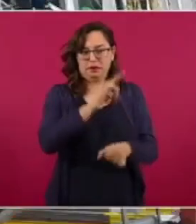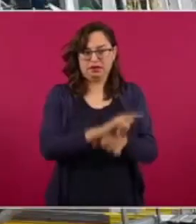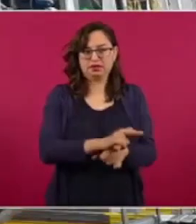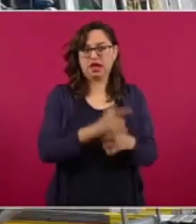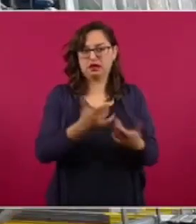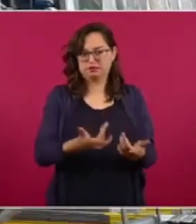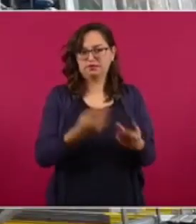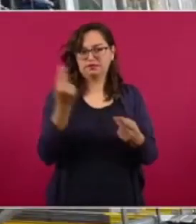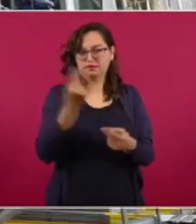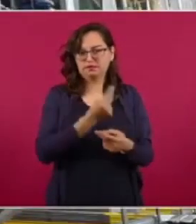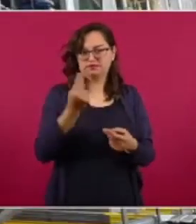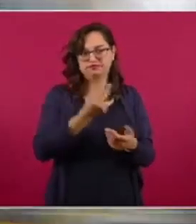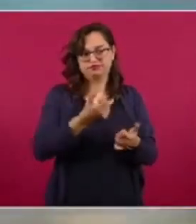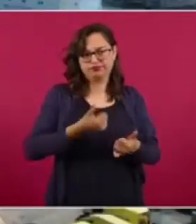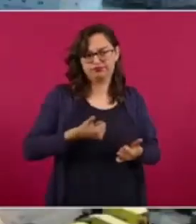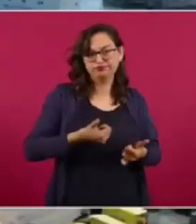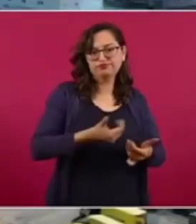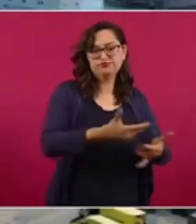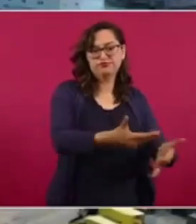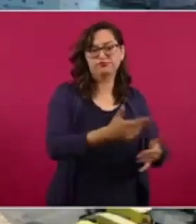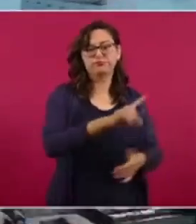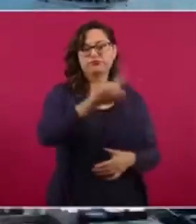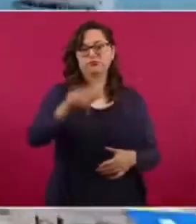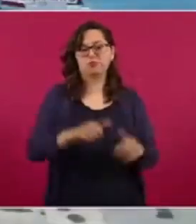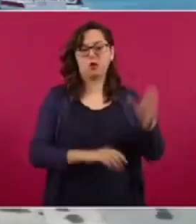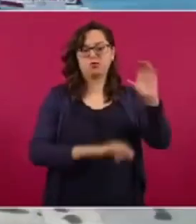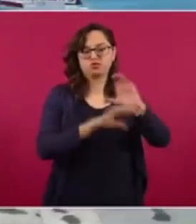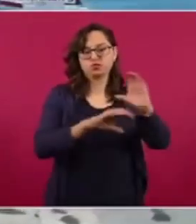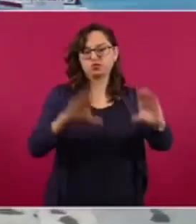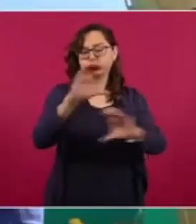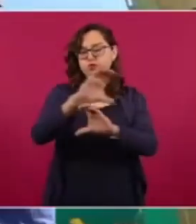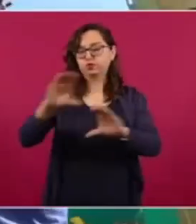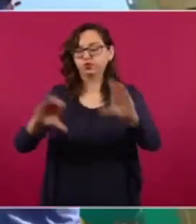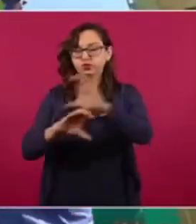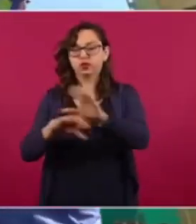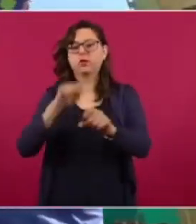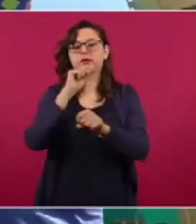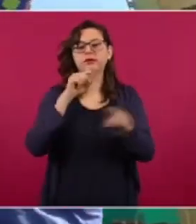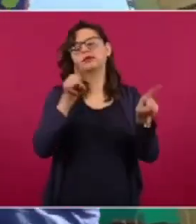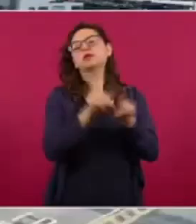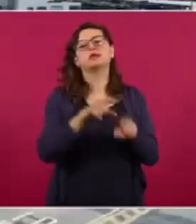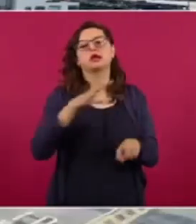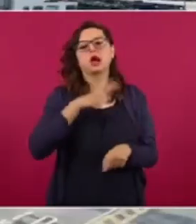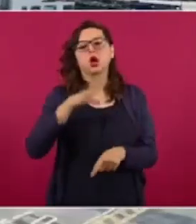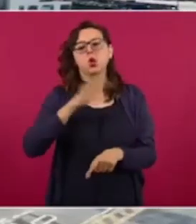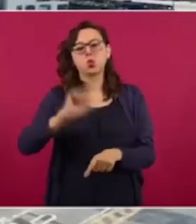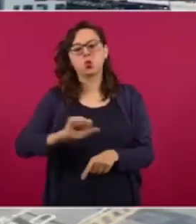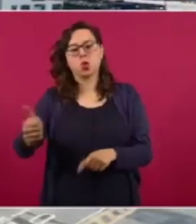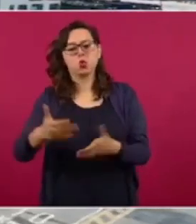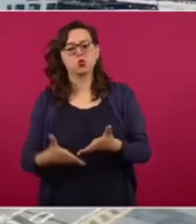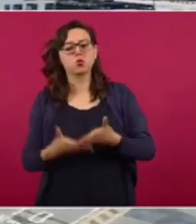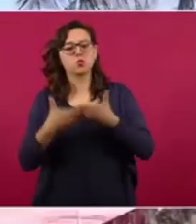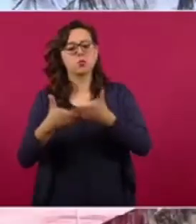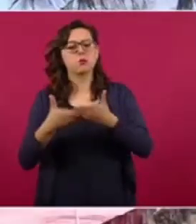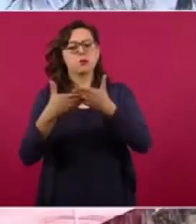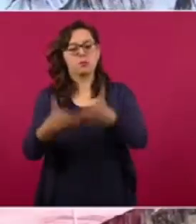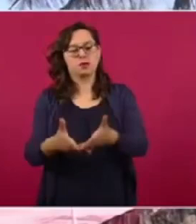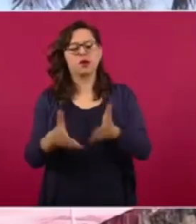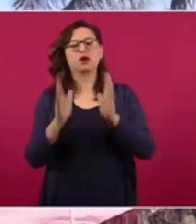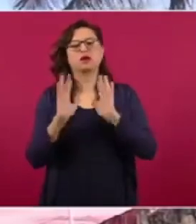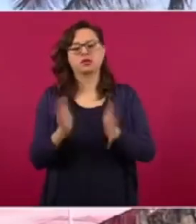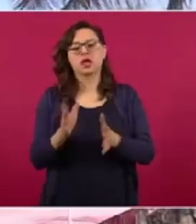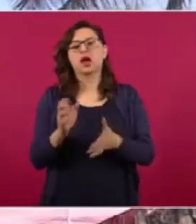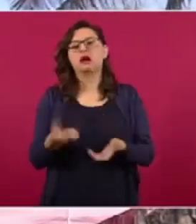optimizar tiempos de traslado. De igual manera, se descargaron equipos de la embarcación Eric para los paquetes de construcción de la compañía